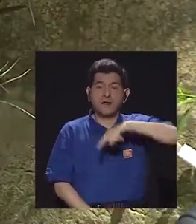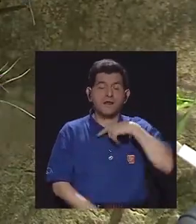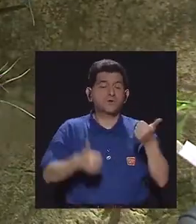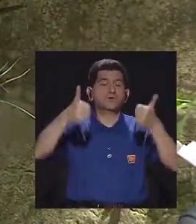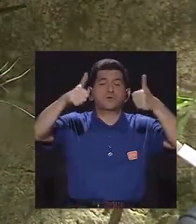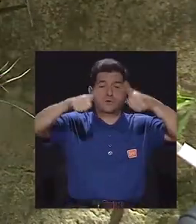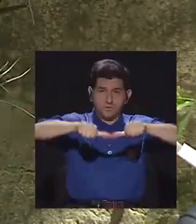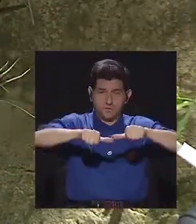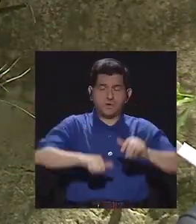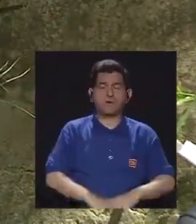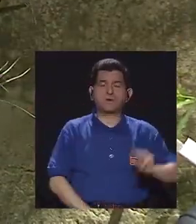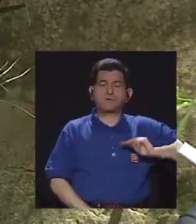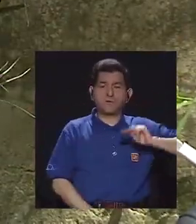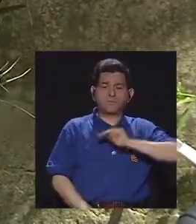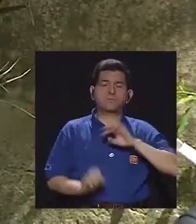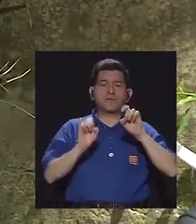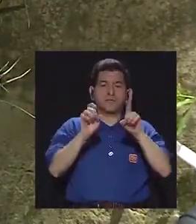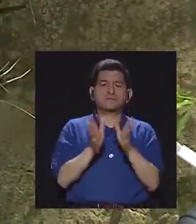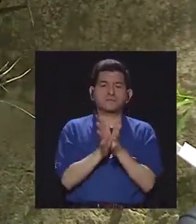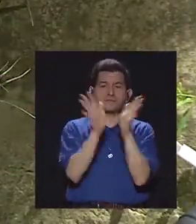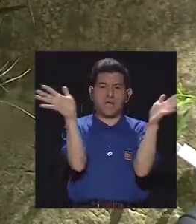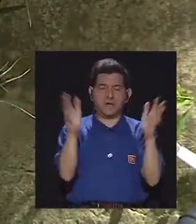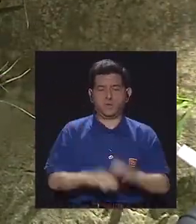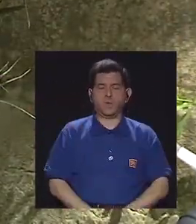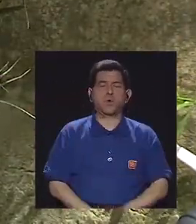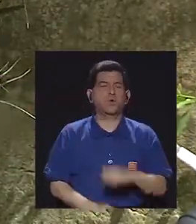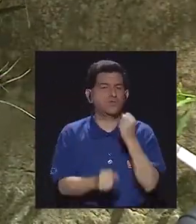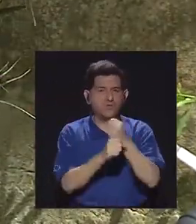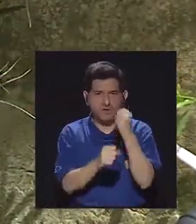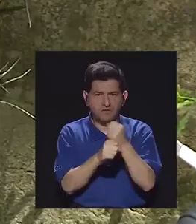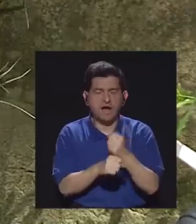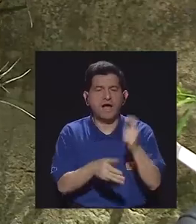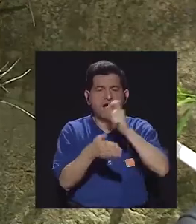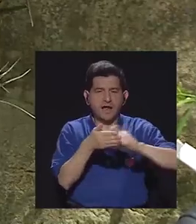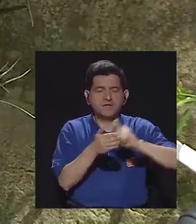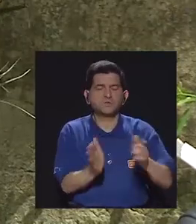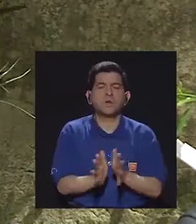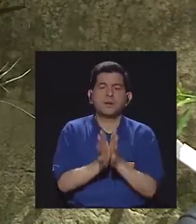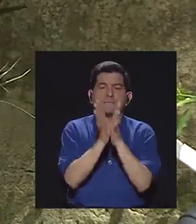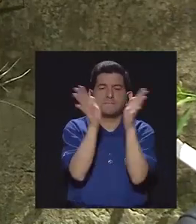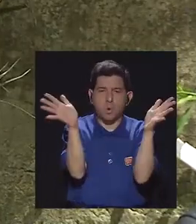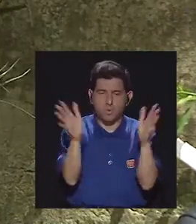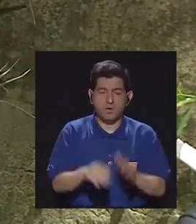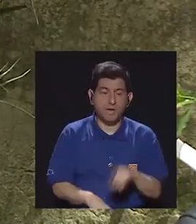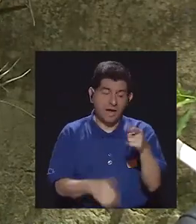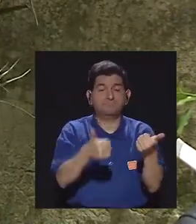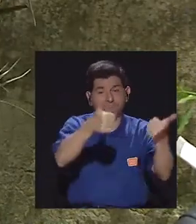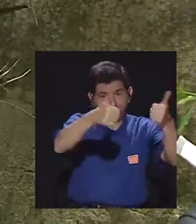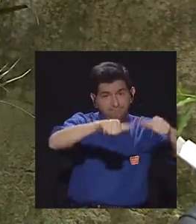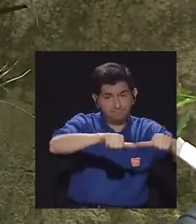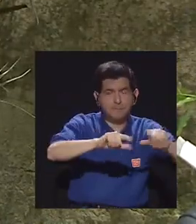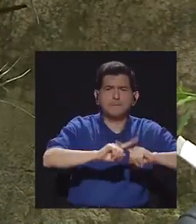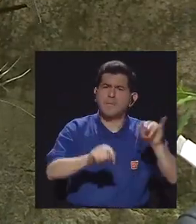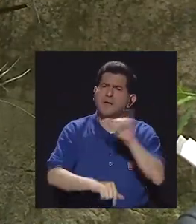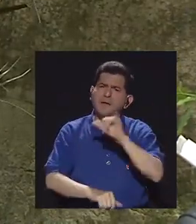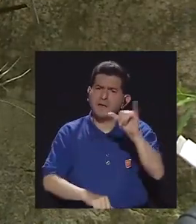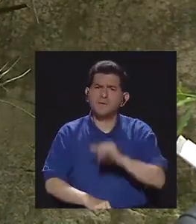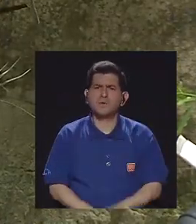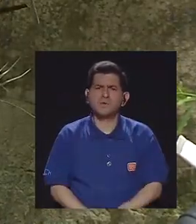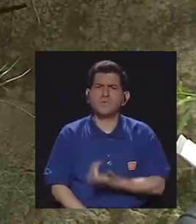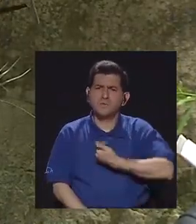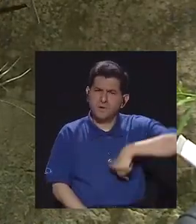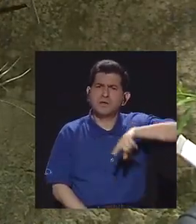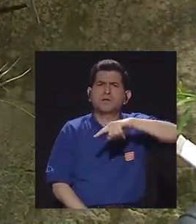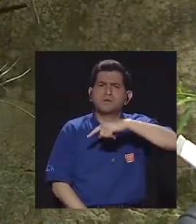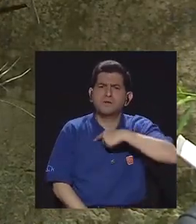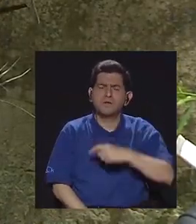un convenio con el MEP, entonces se trabaja con escuelas públicas por ese convenio, pero también se le